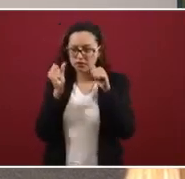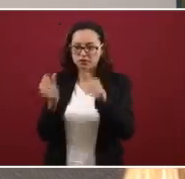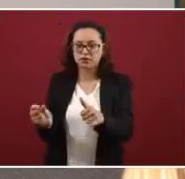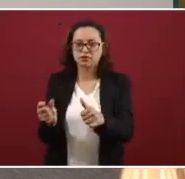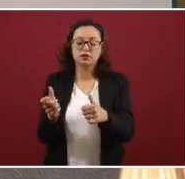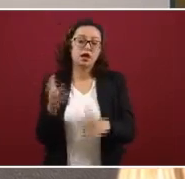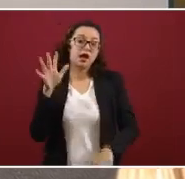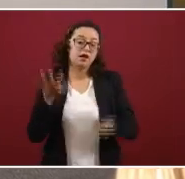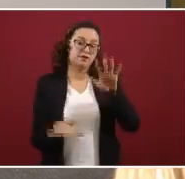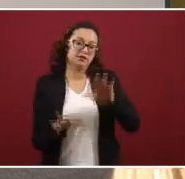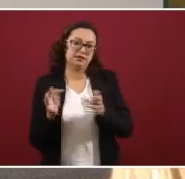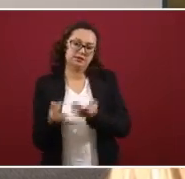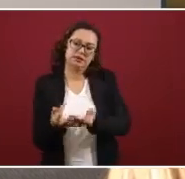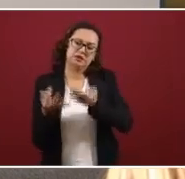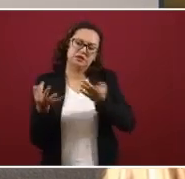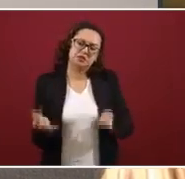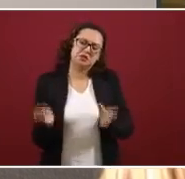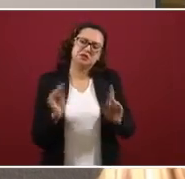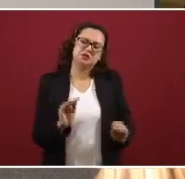invasiones,